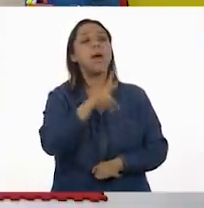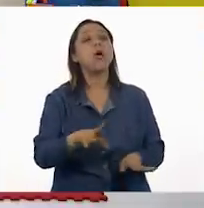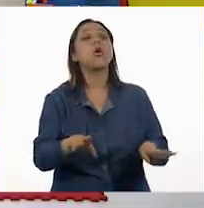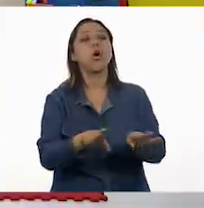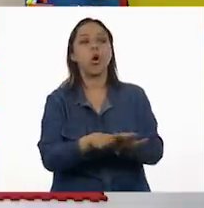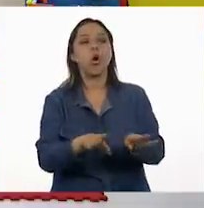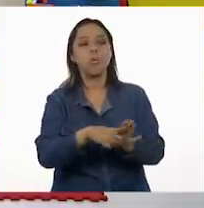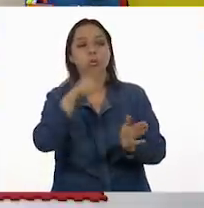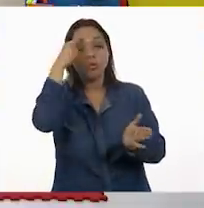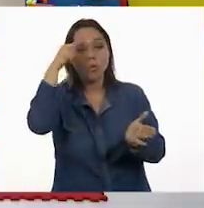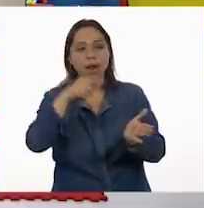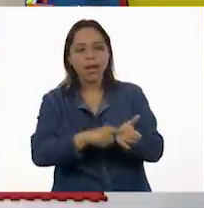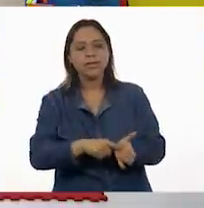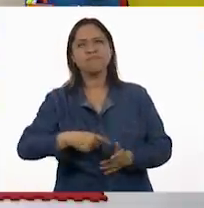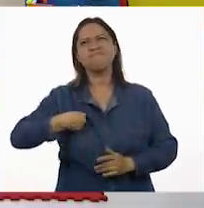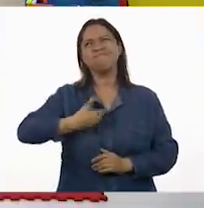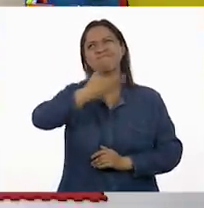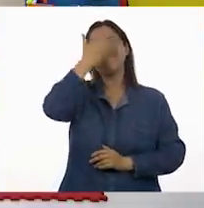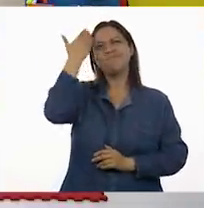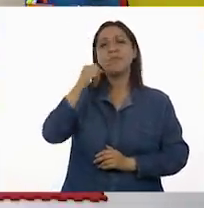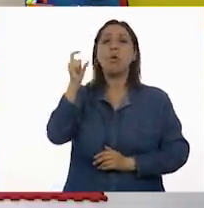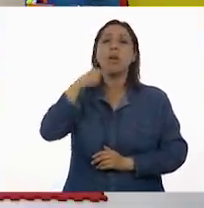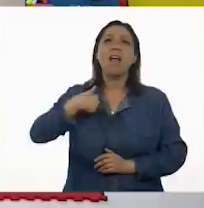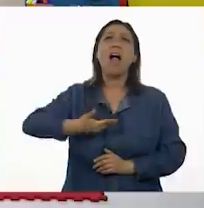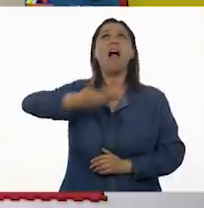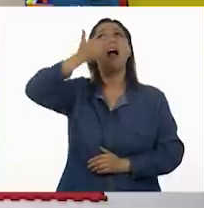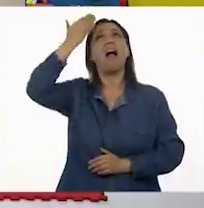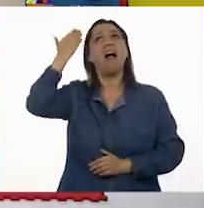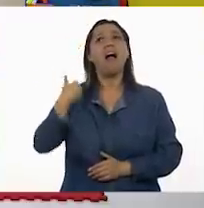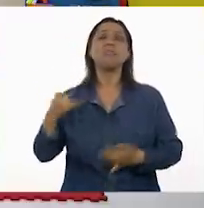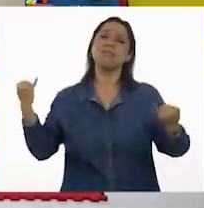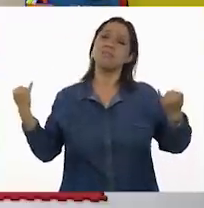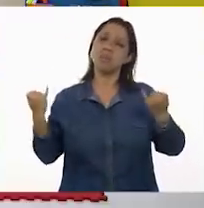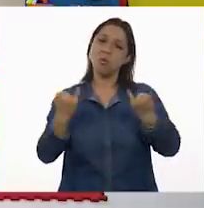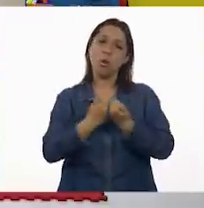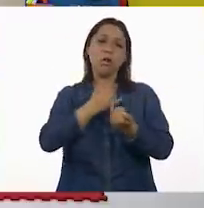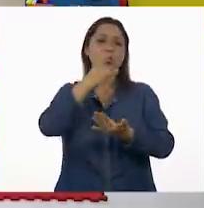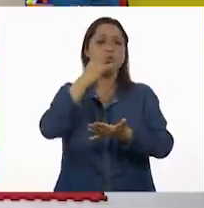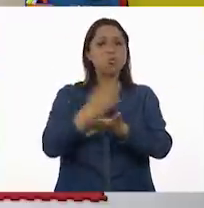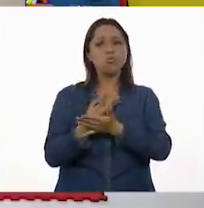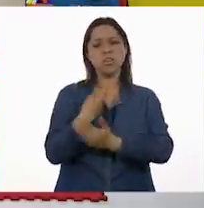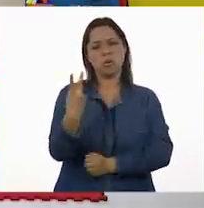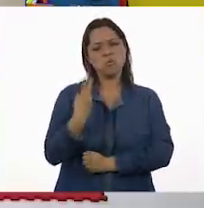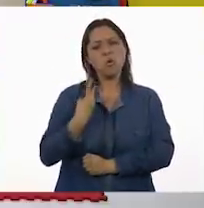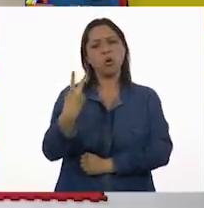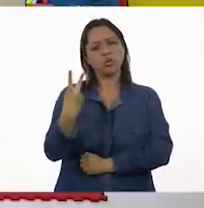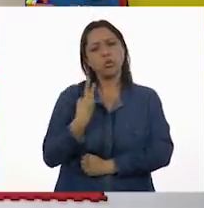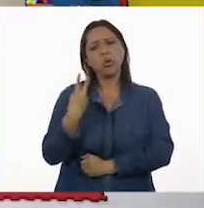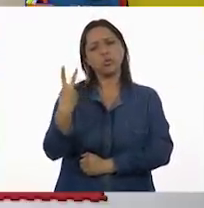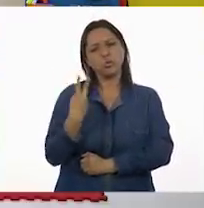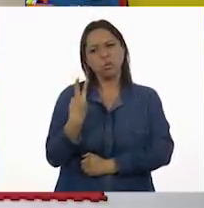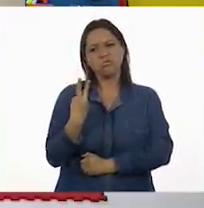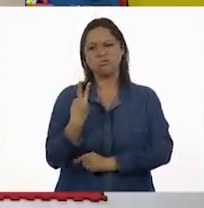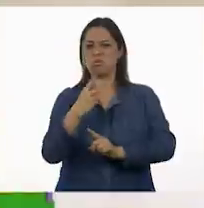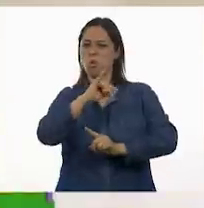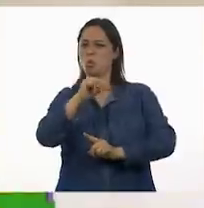sé. Me gustaría que todo fuera como antes, que solo seamos amigas Beatriz y yo, sin